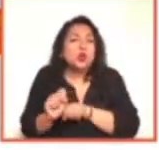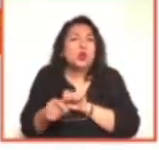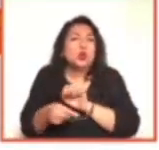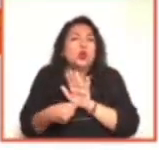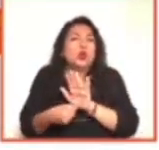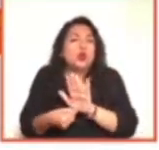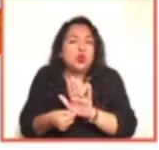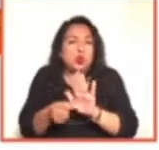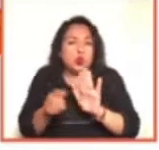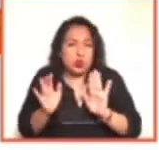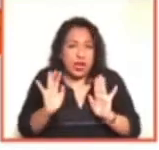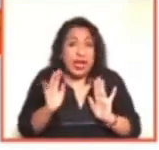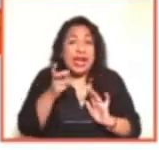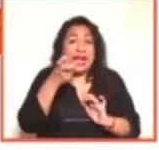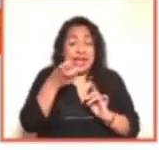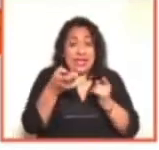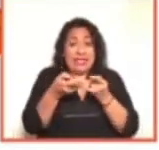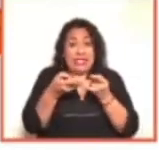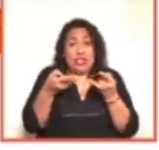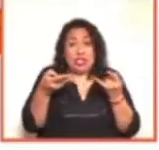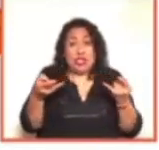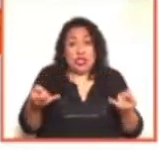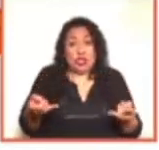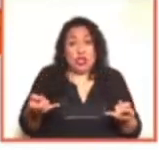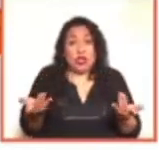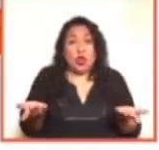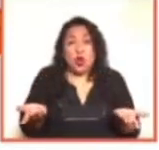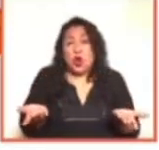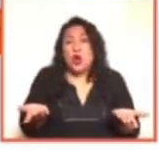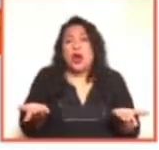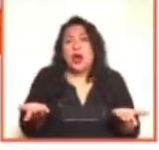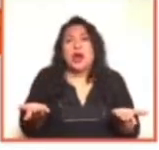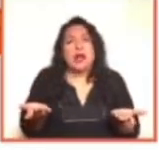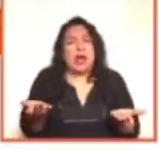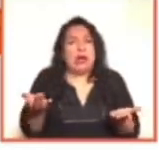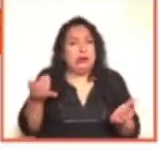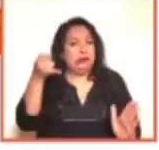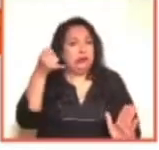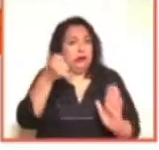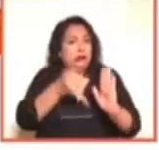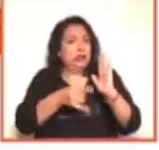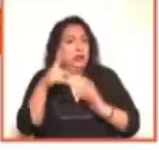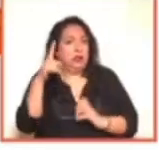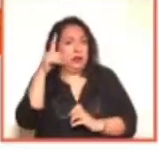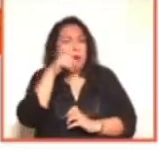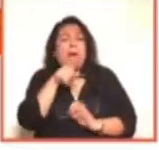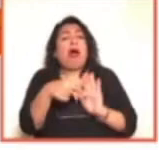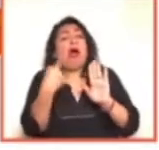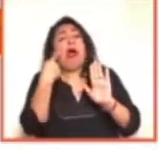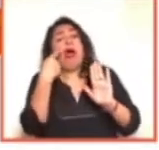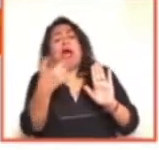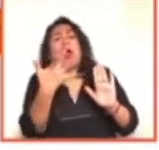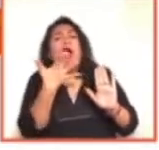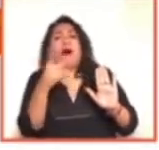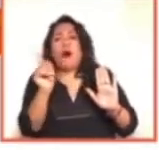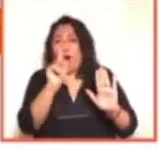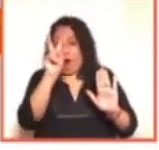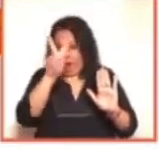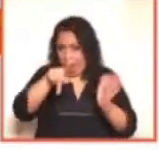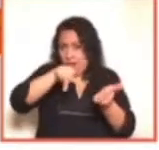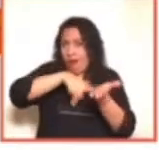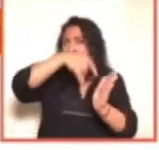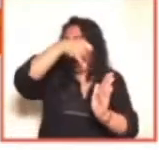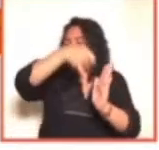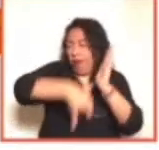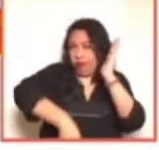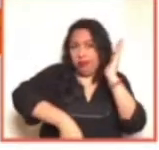Entonces es una historia muy, mucho más compleja de lo que parece. Y es una mirada